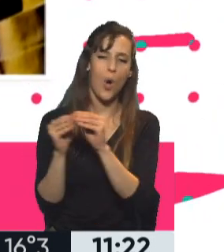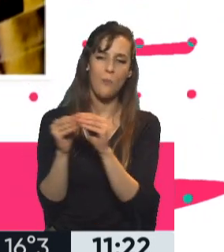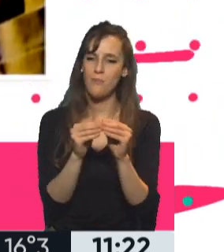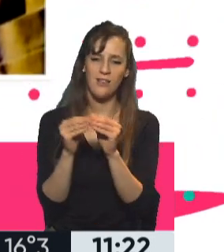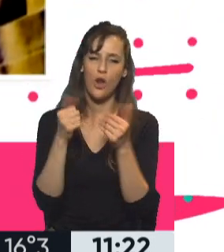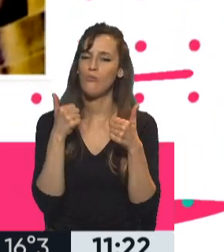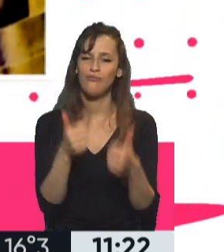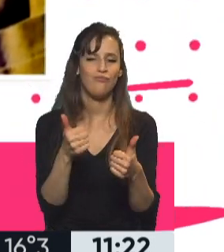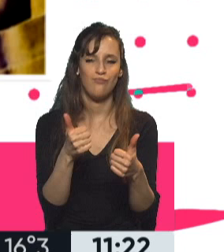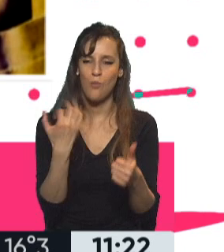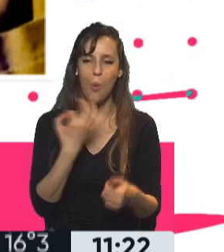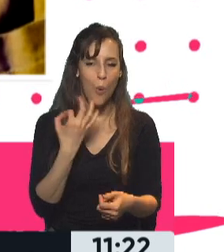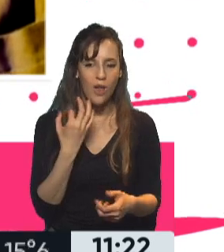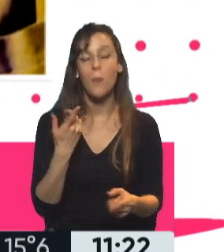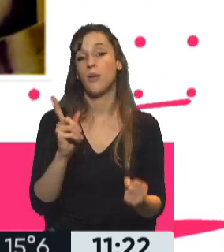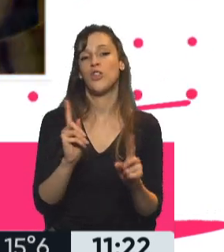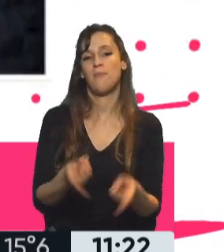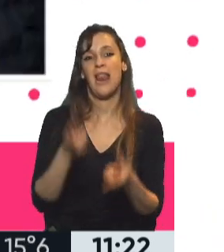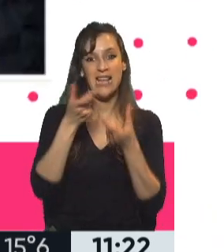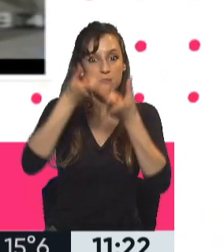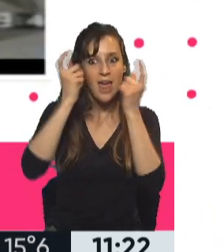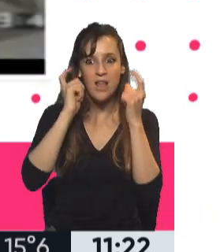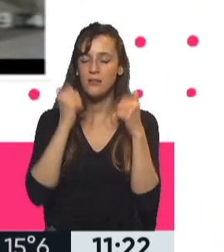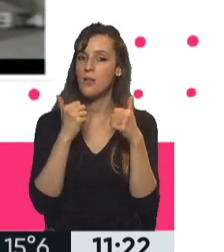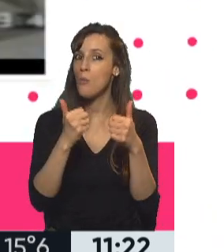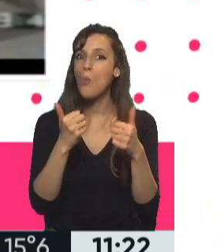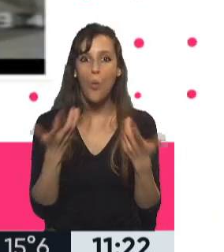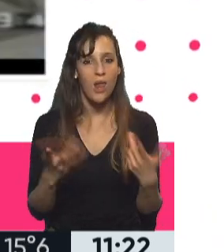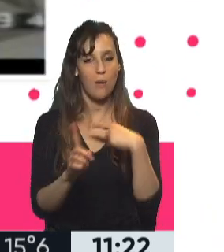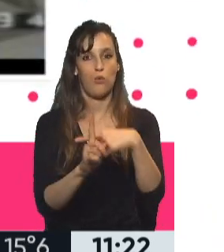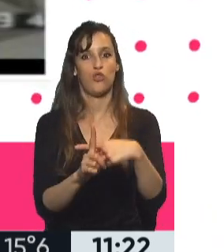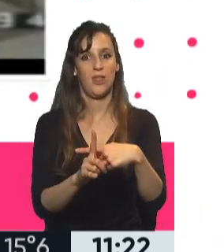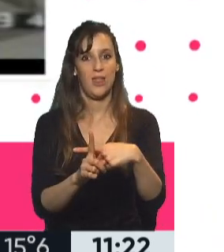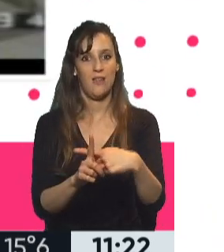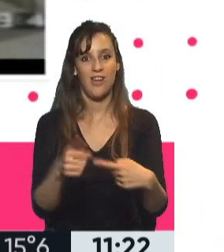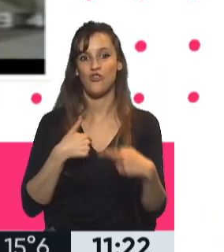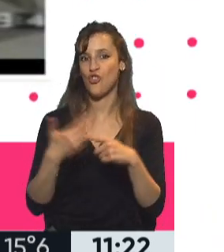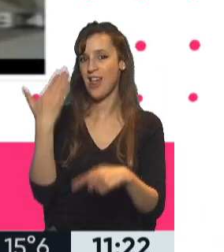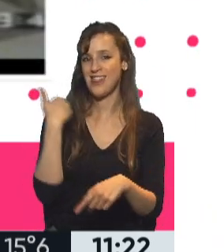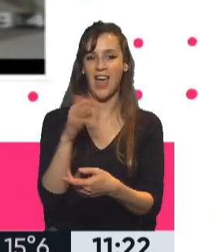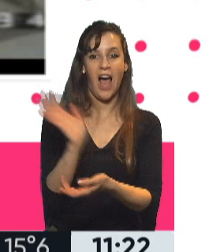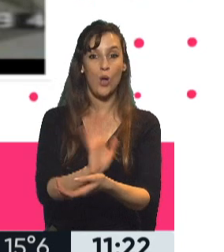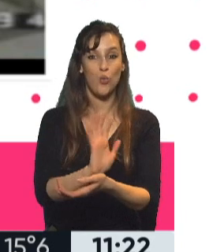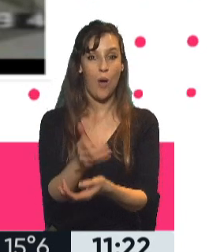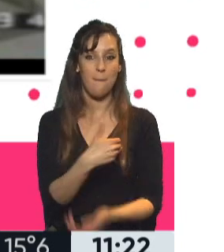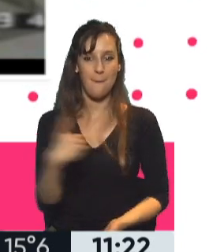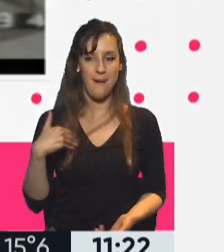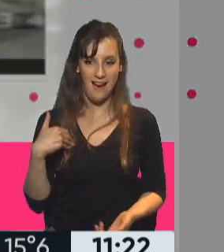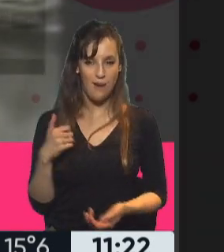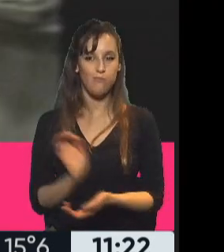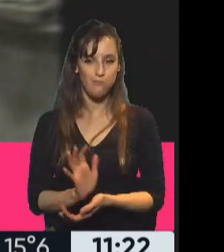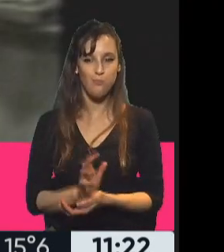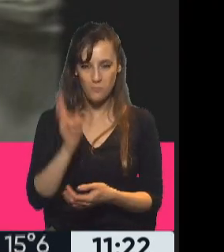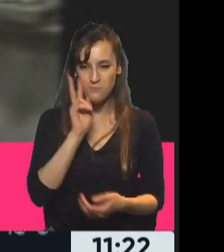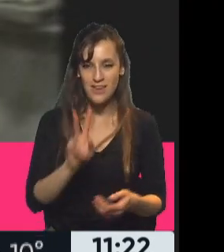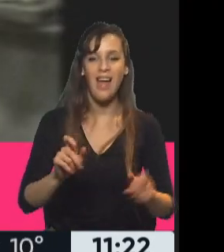Tenuta, obviamente. De Nino, qué divino. Yo fui a la mamá. Obvio. Mi madre. Ahí tenemos una escena para ver,